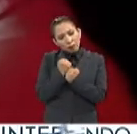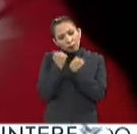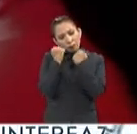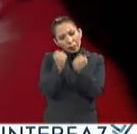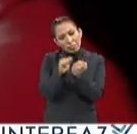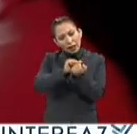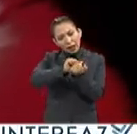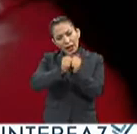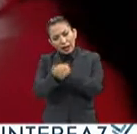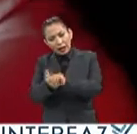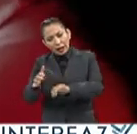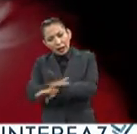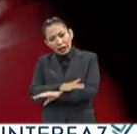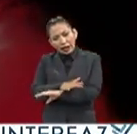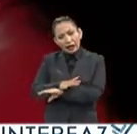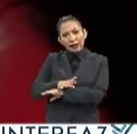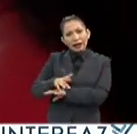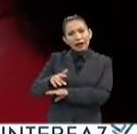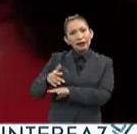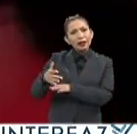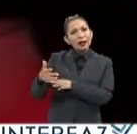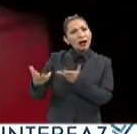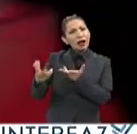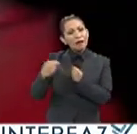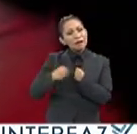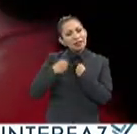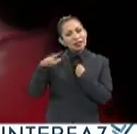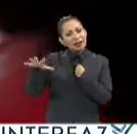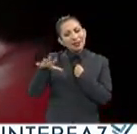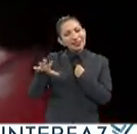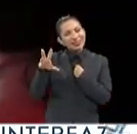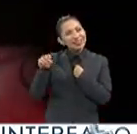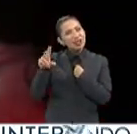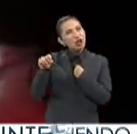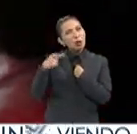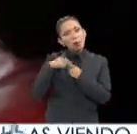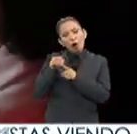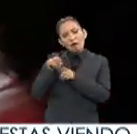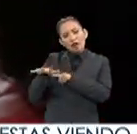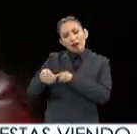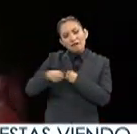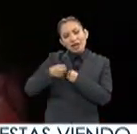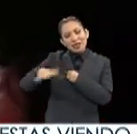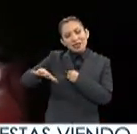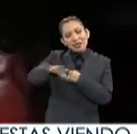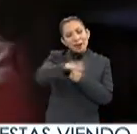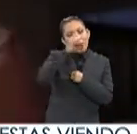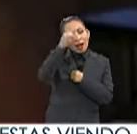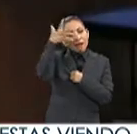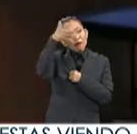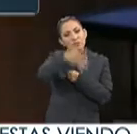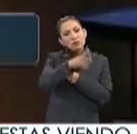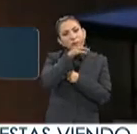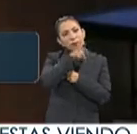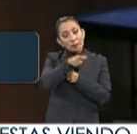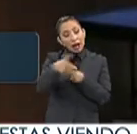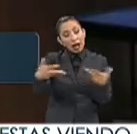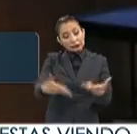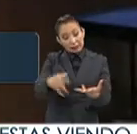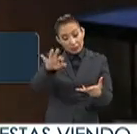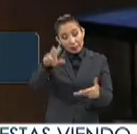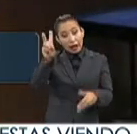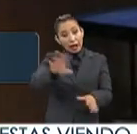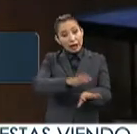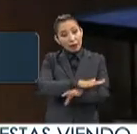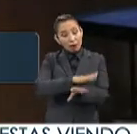el poder de cambiar, no vidas, sino de influir en ellas para un mejor futuro, para lograr realmente un